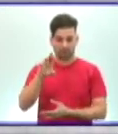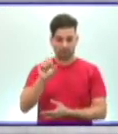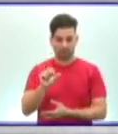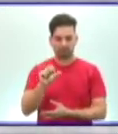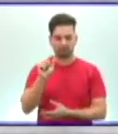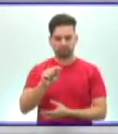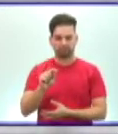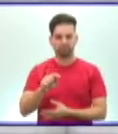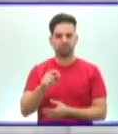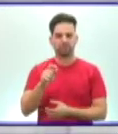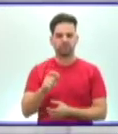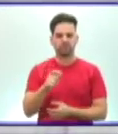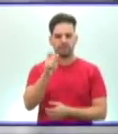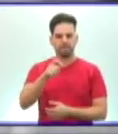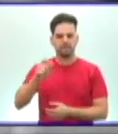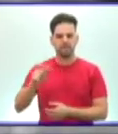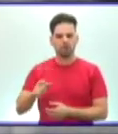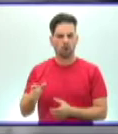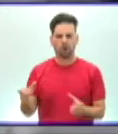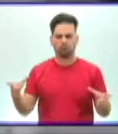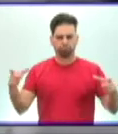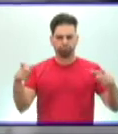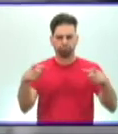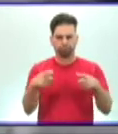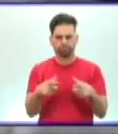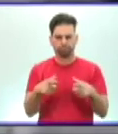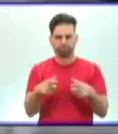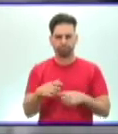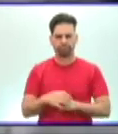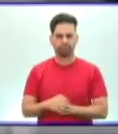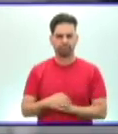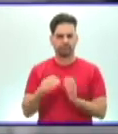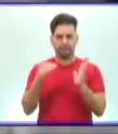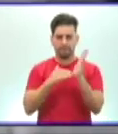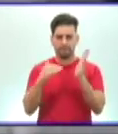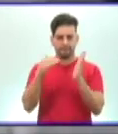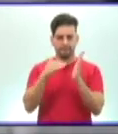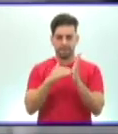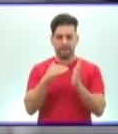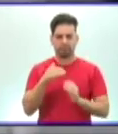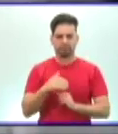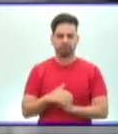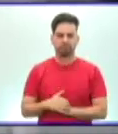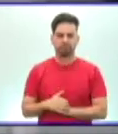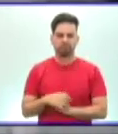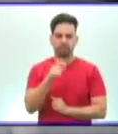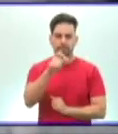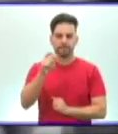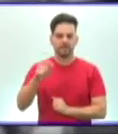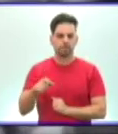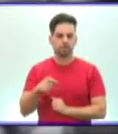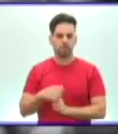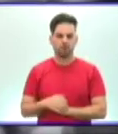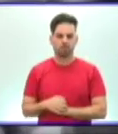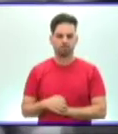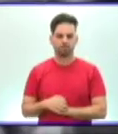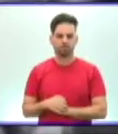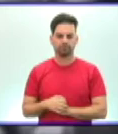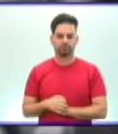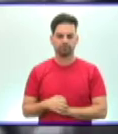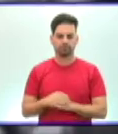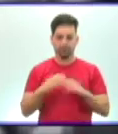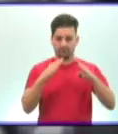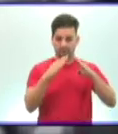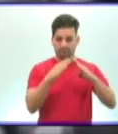los historiadores, en las 27 casas de un callejón vivían 1.100 personas, es decir, más de 40 por vivienda